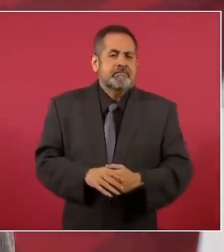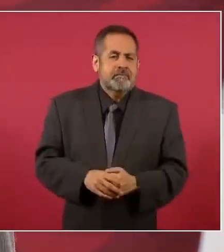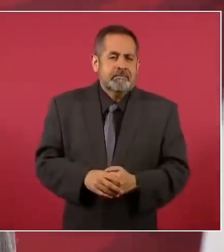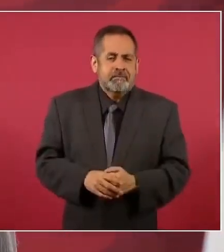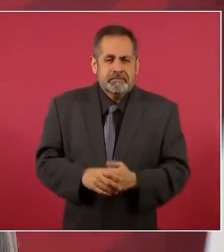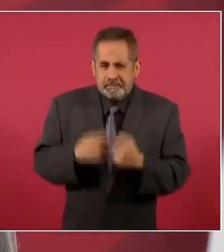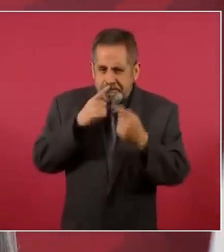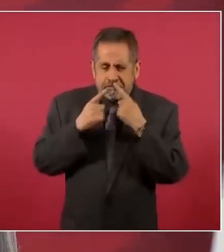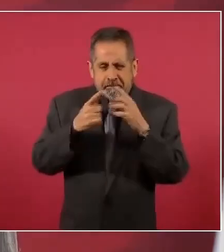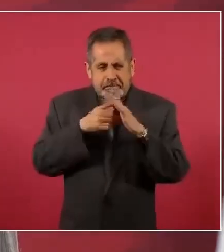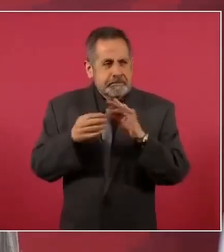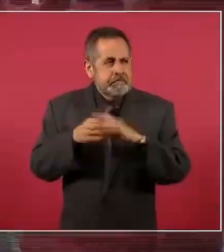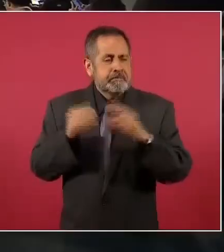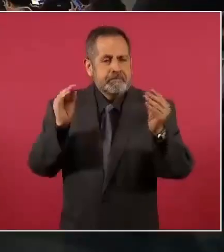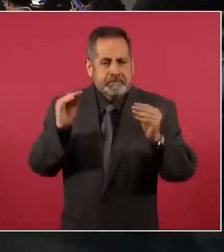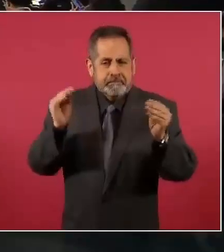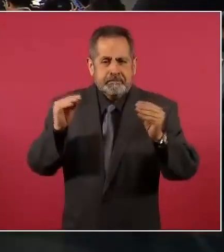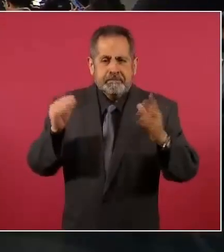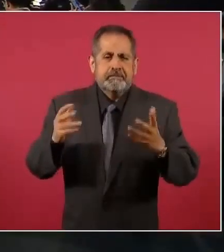debatiendo,